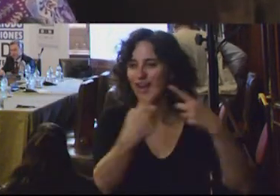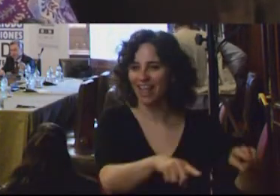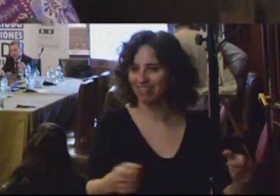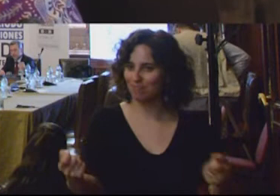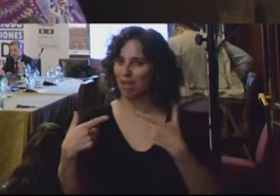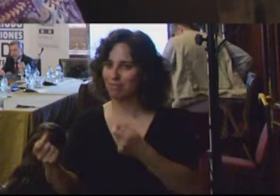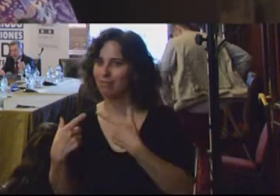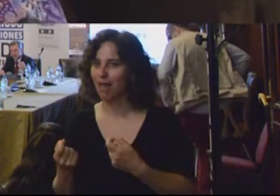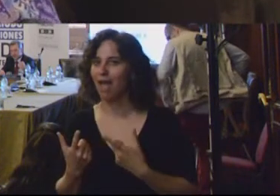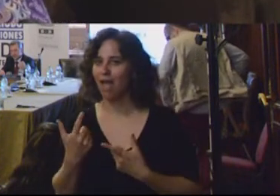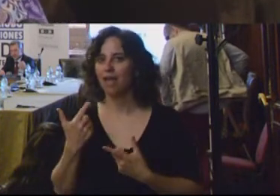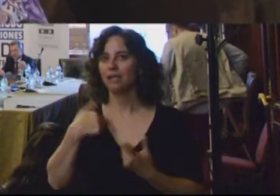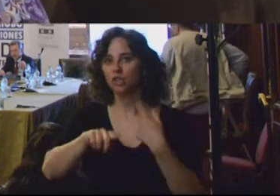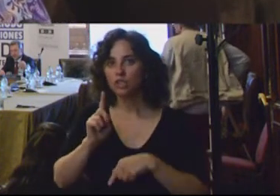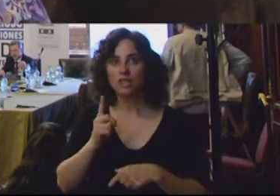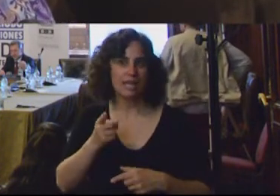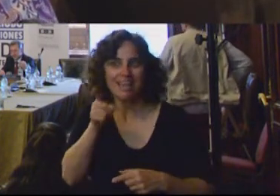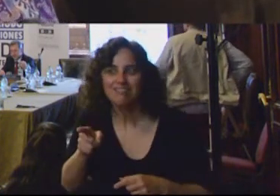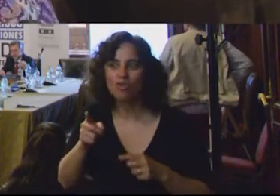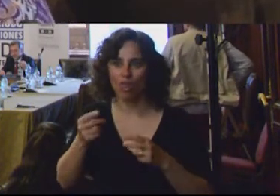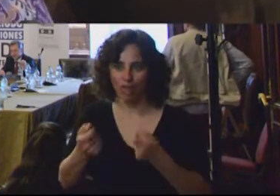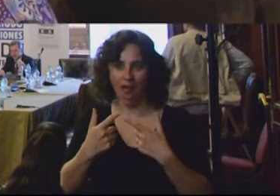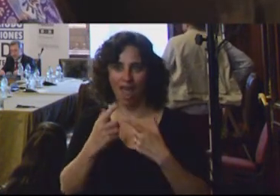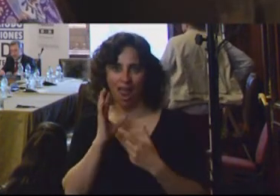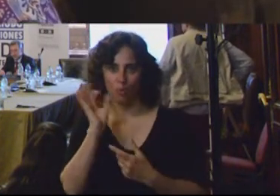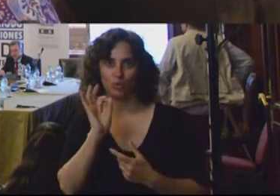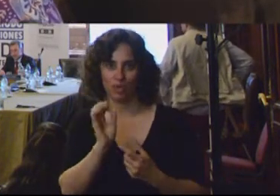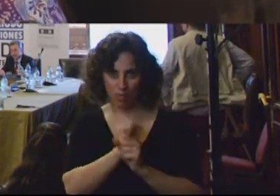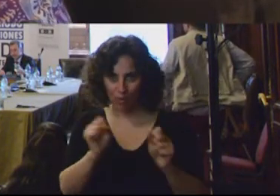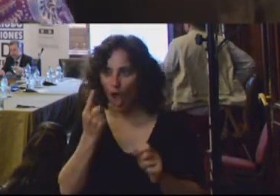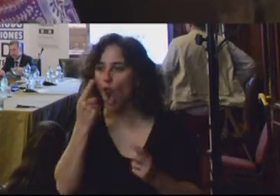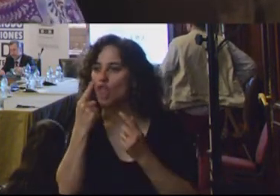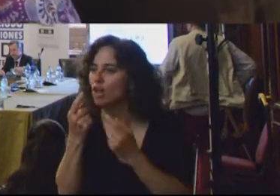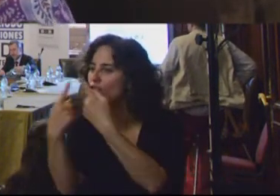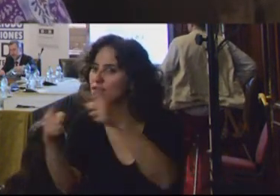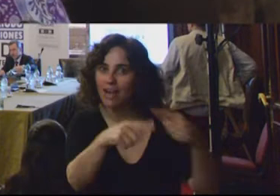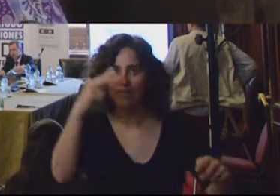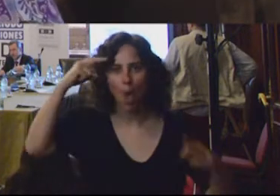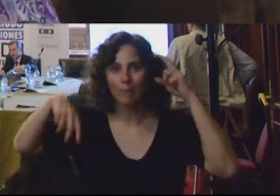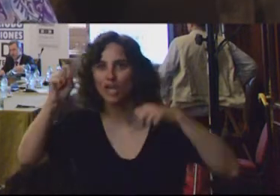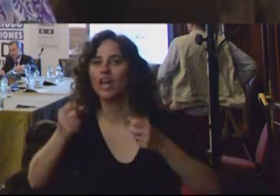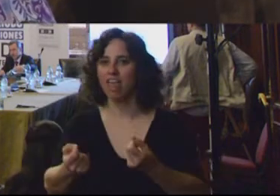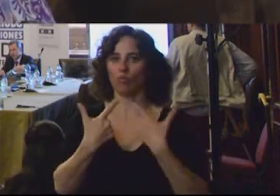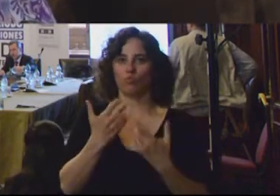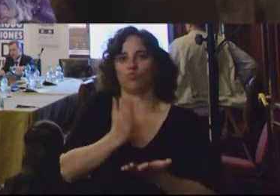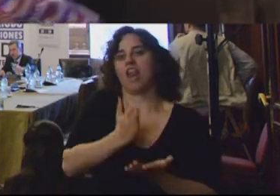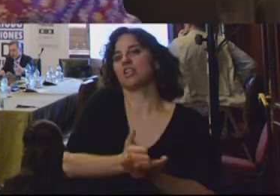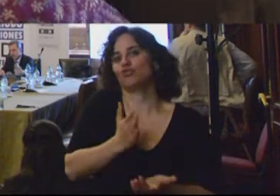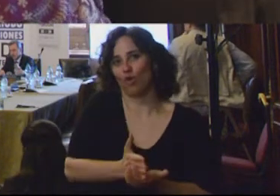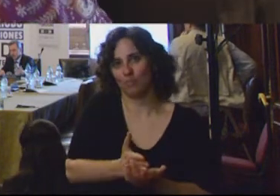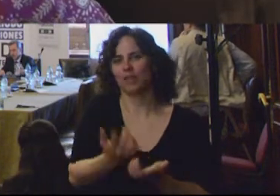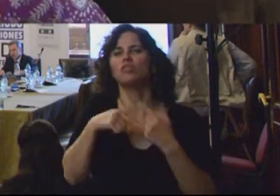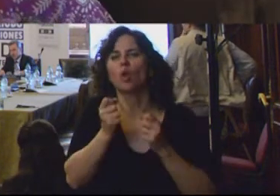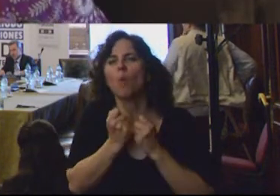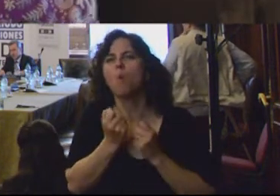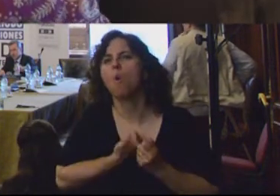que como derecho, ¿verdad? Con el ejercicio de este derecho. Entonces, ¿cómo pudiéramos garantizar esto